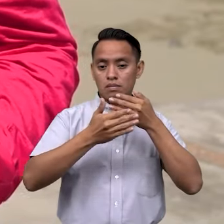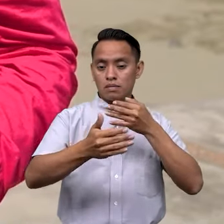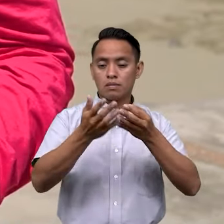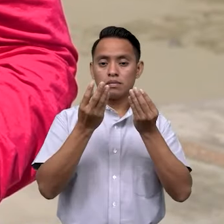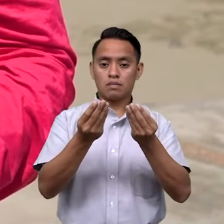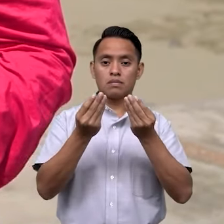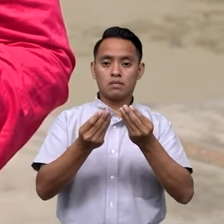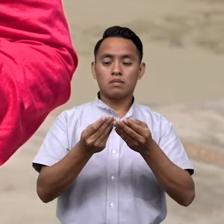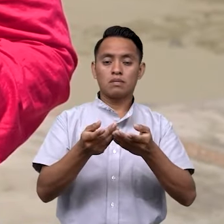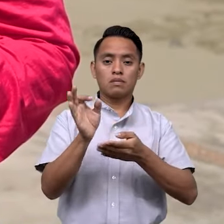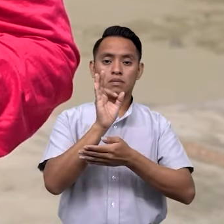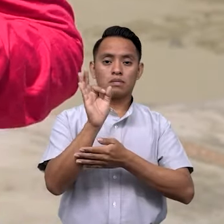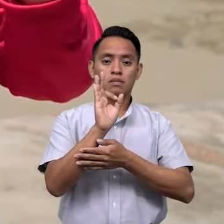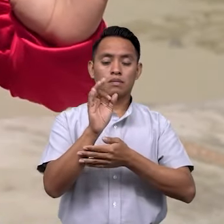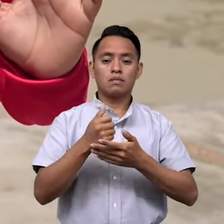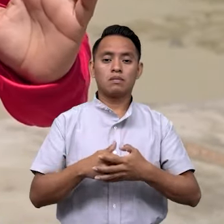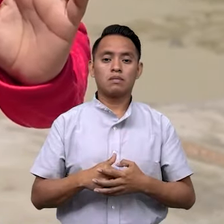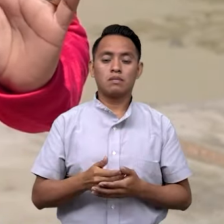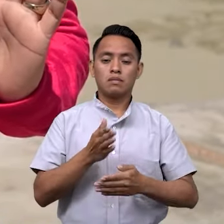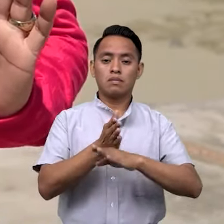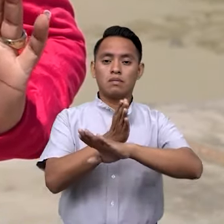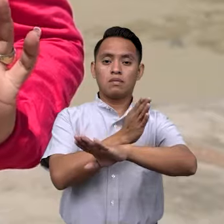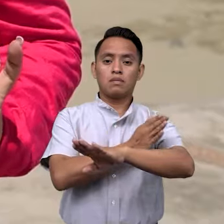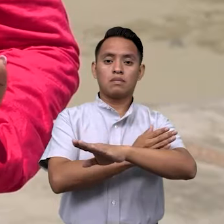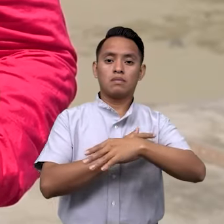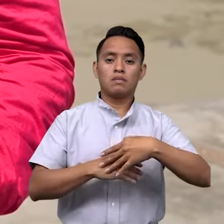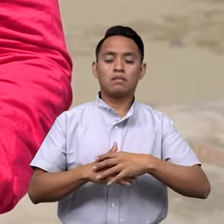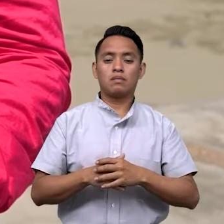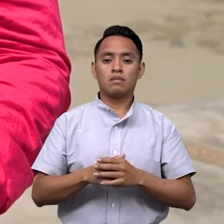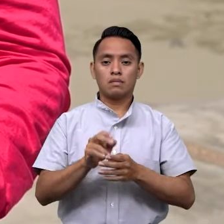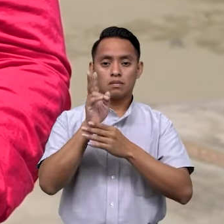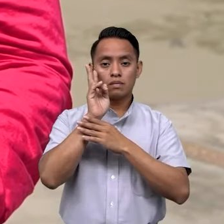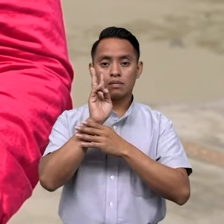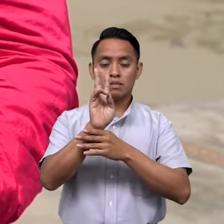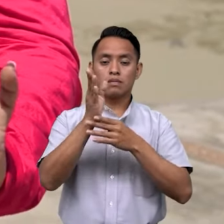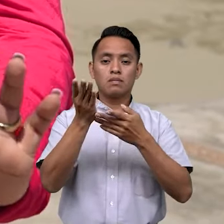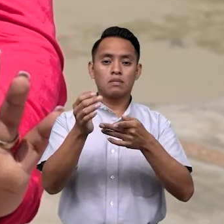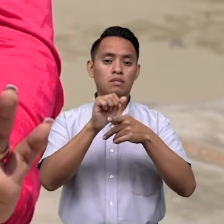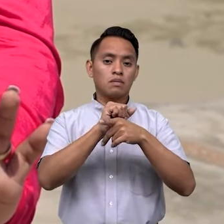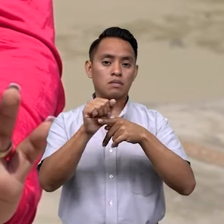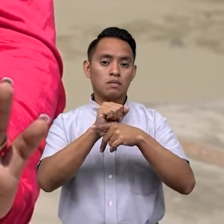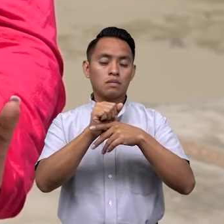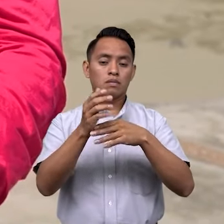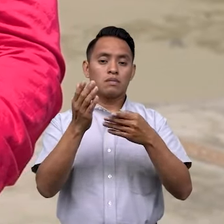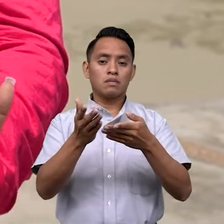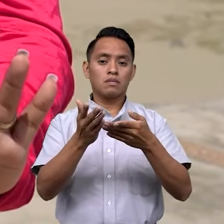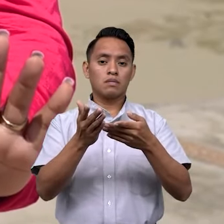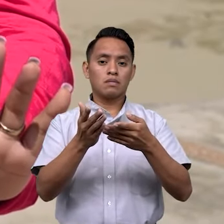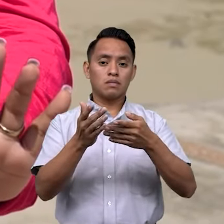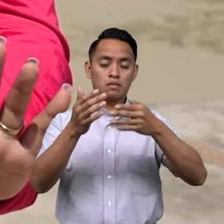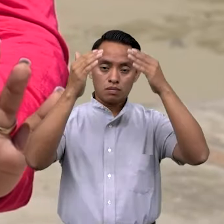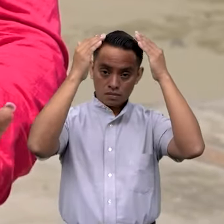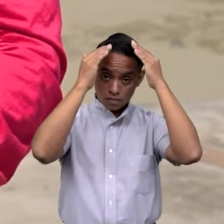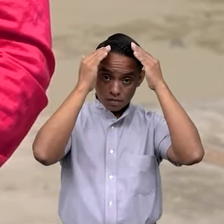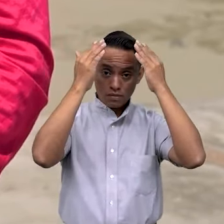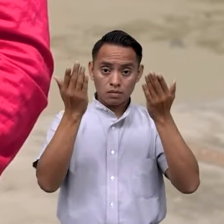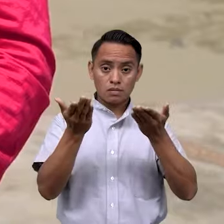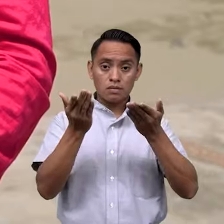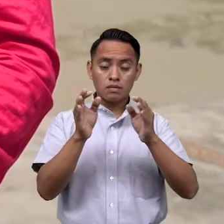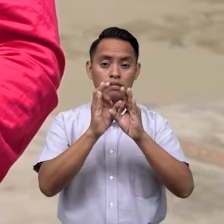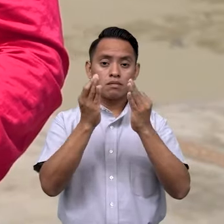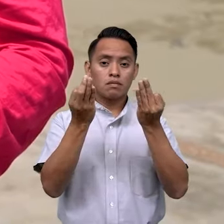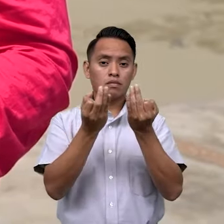mucho en este sentido porque anteriormente incluso cuando nos miraban preparándonos ante un ejercicio, ante un simulacro,